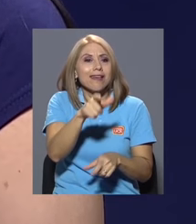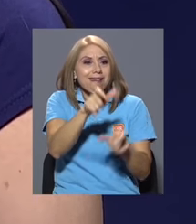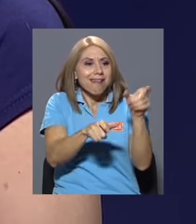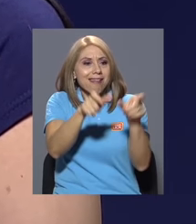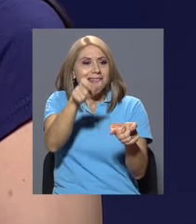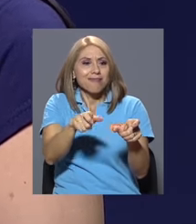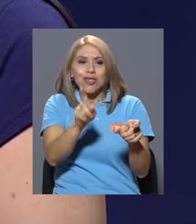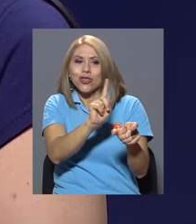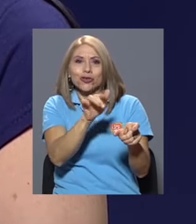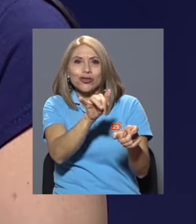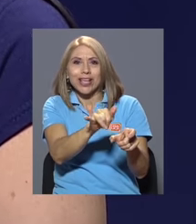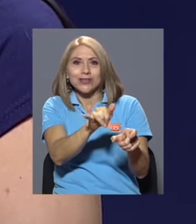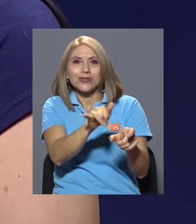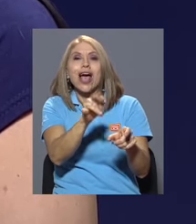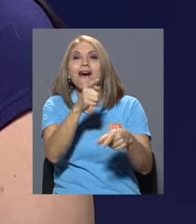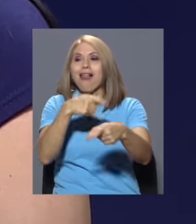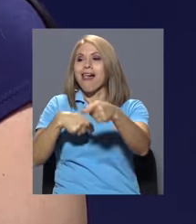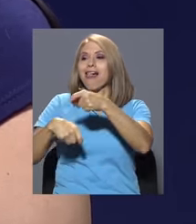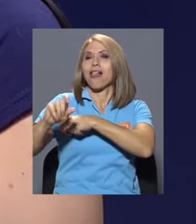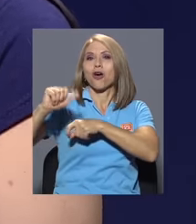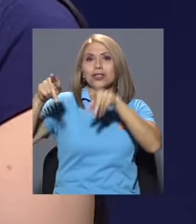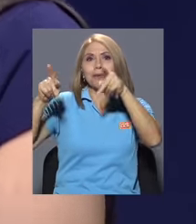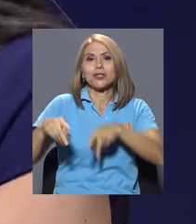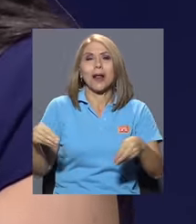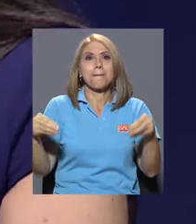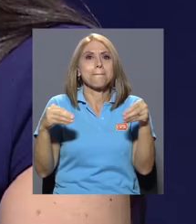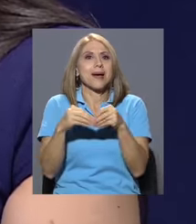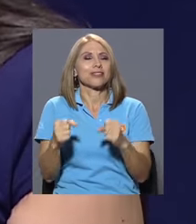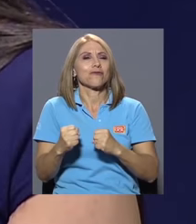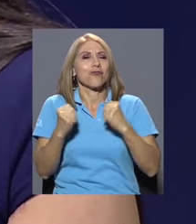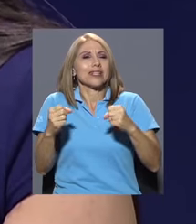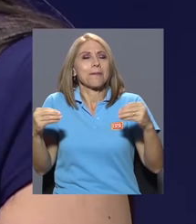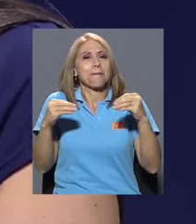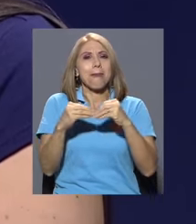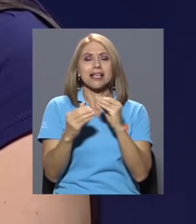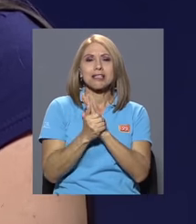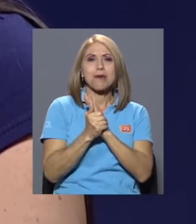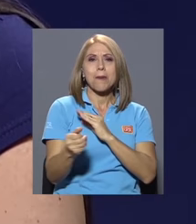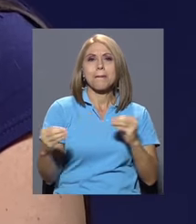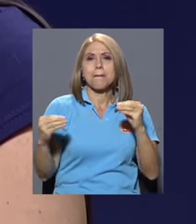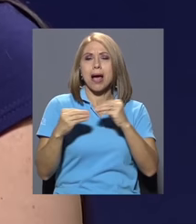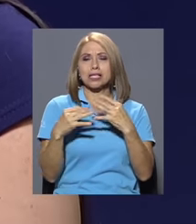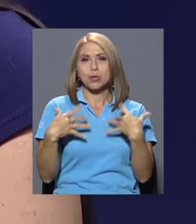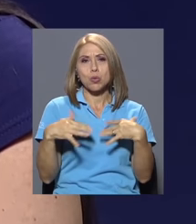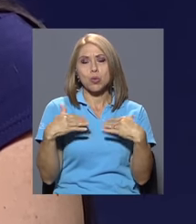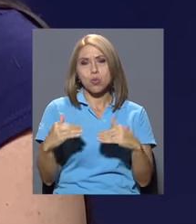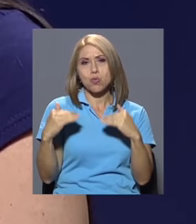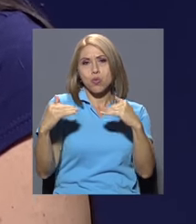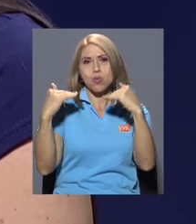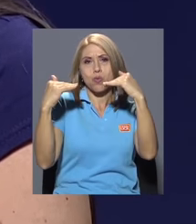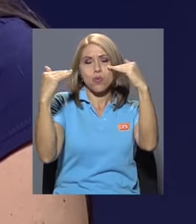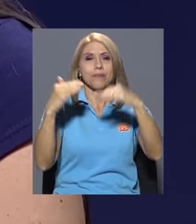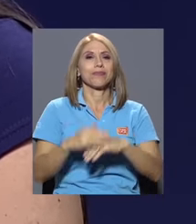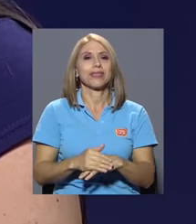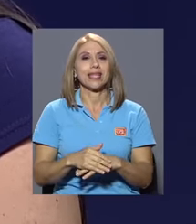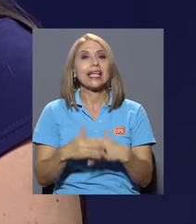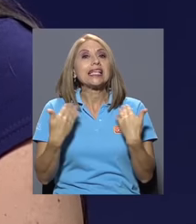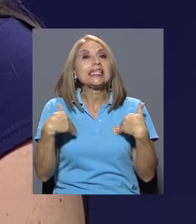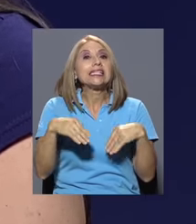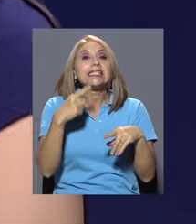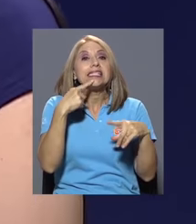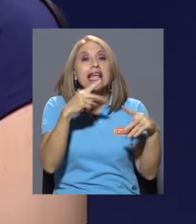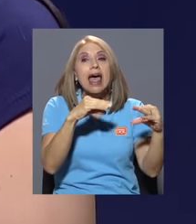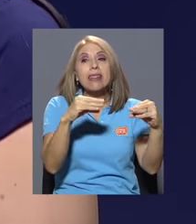ágil, más exitoso de lo que ellos veían en su propia realidad. Se ha dicho que